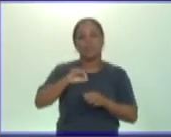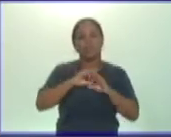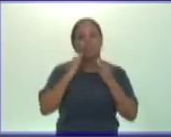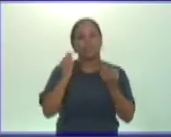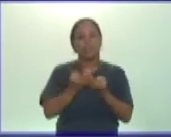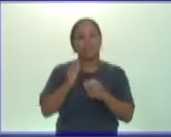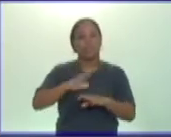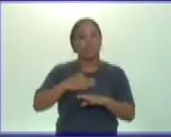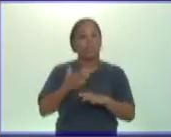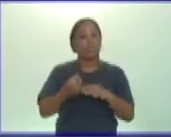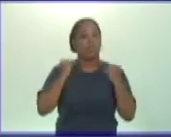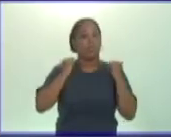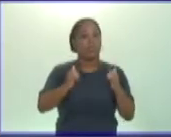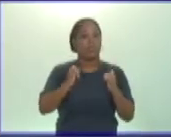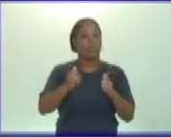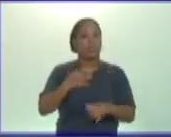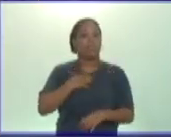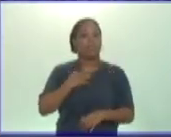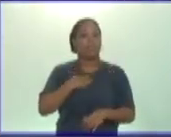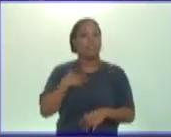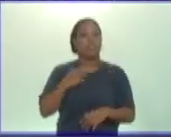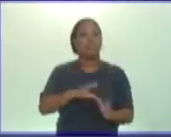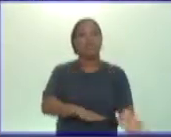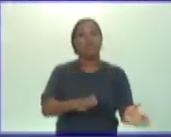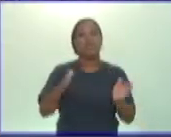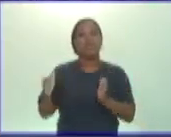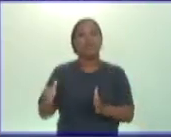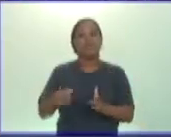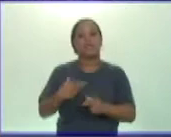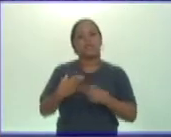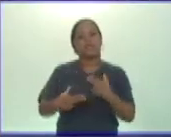de informarnos, tenemos que pasar a la acción.